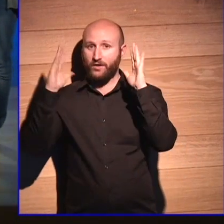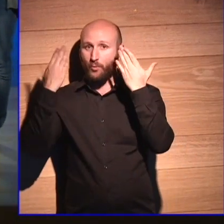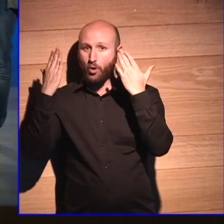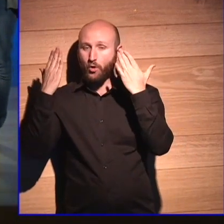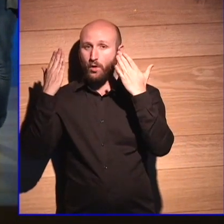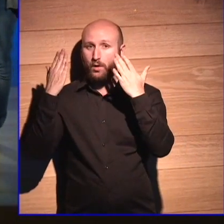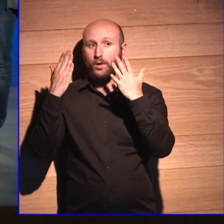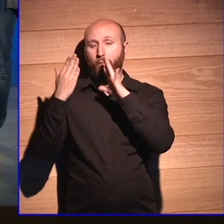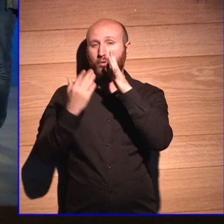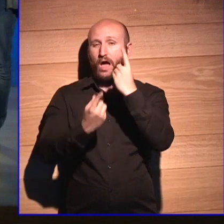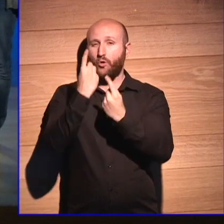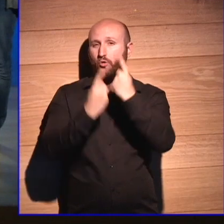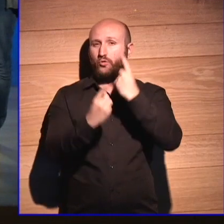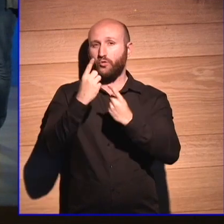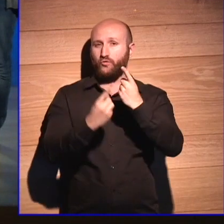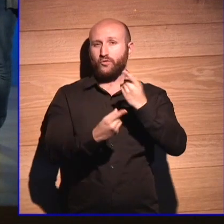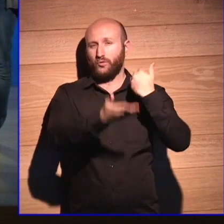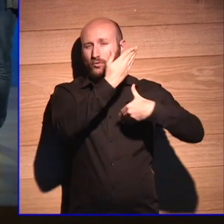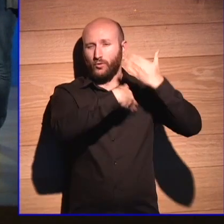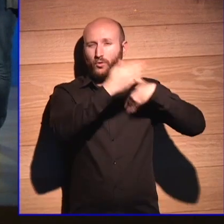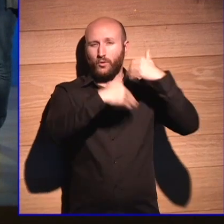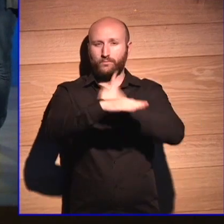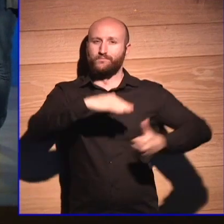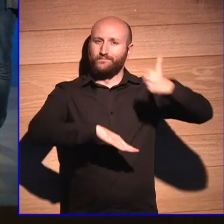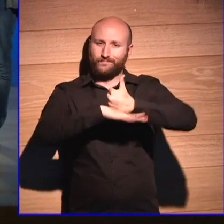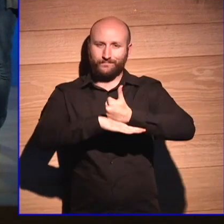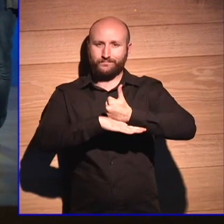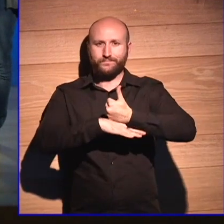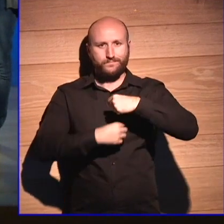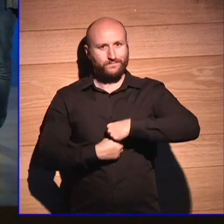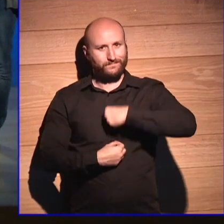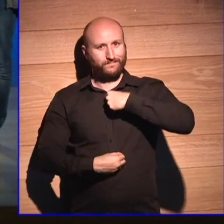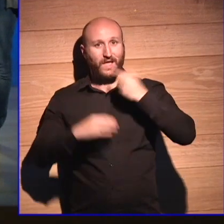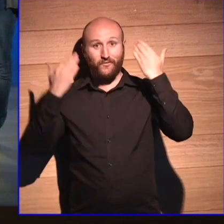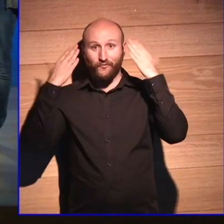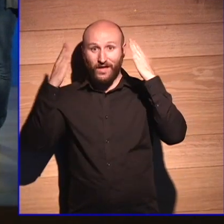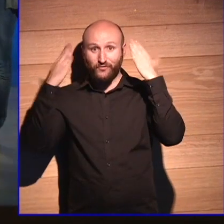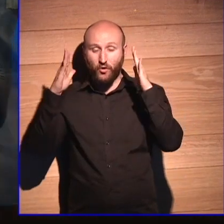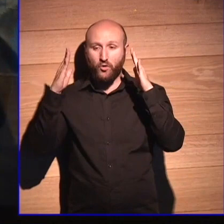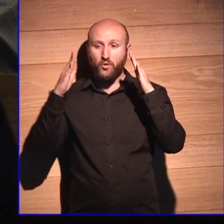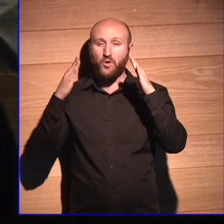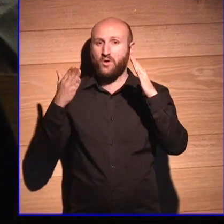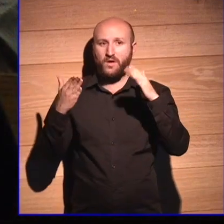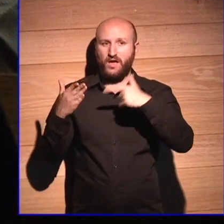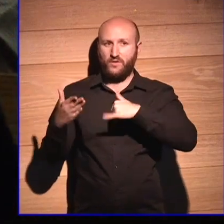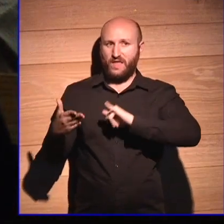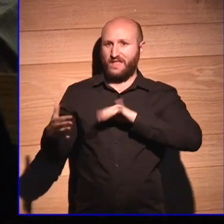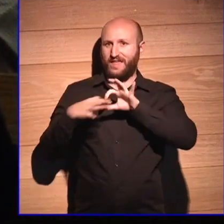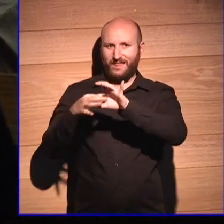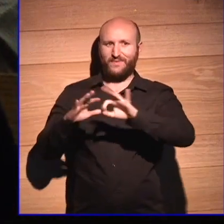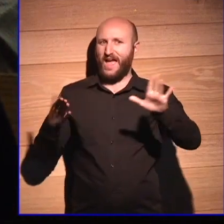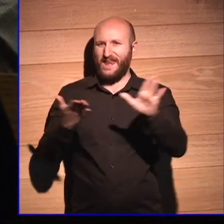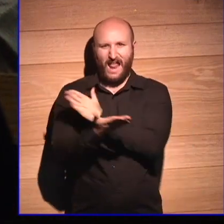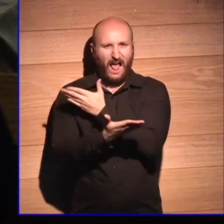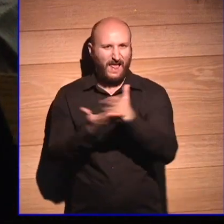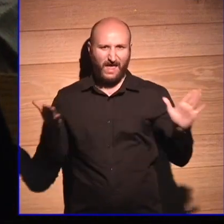algunos antiguos altos ejecutivos de Facebook, y la verdad es que, honestamente, es que no me identifico para nada con ese